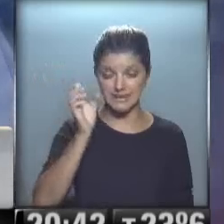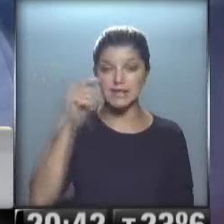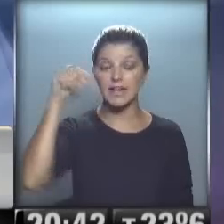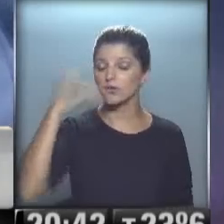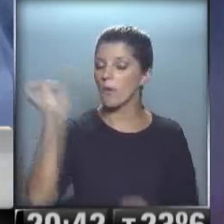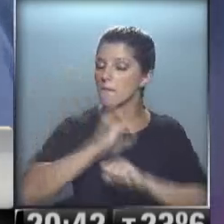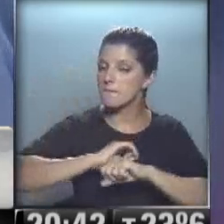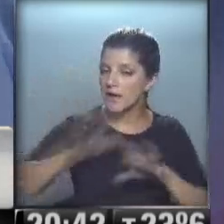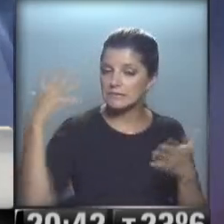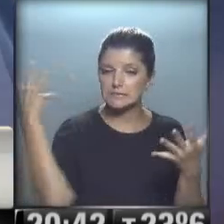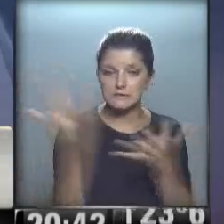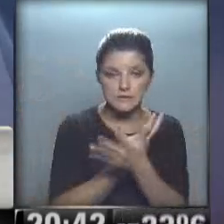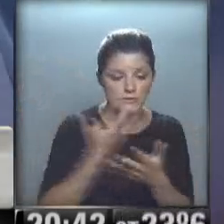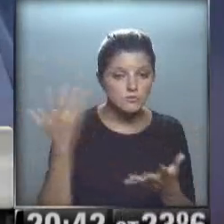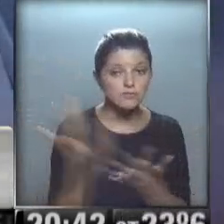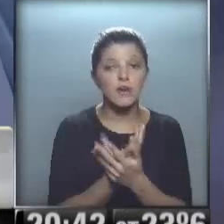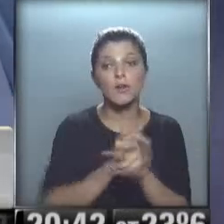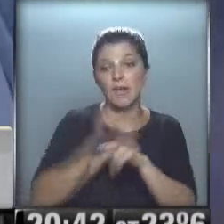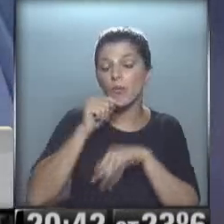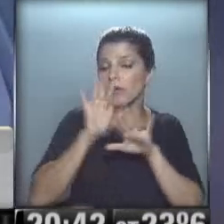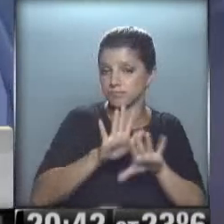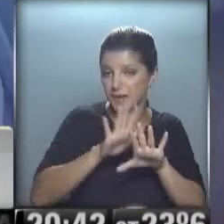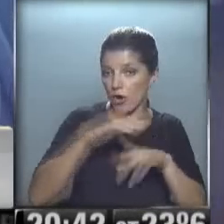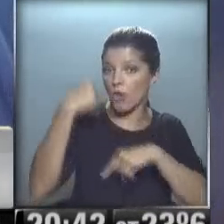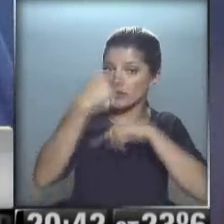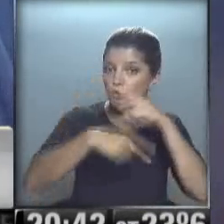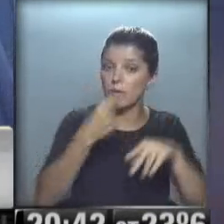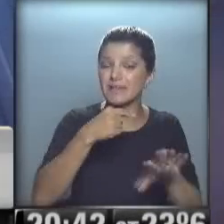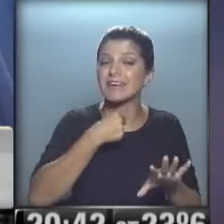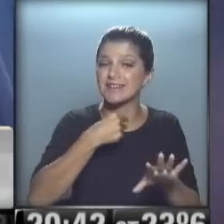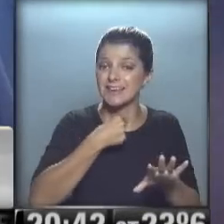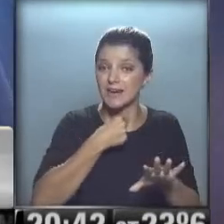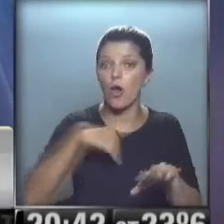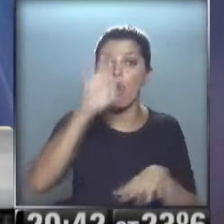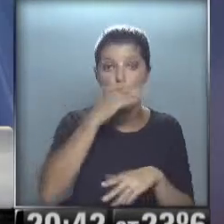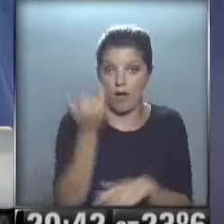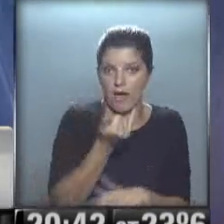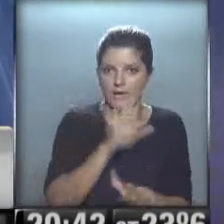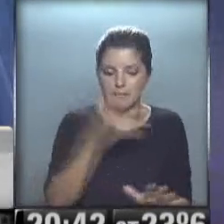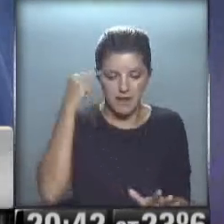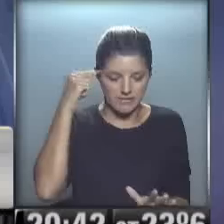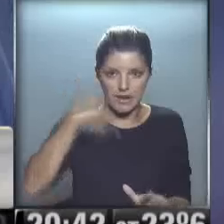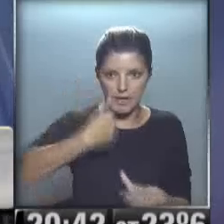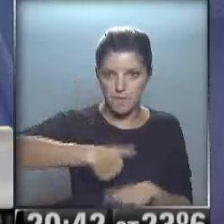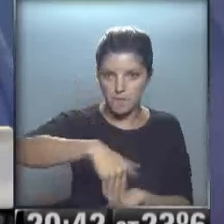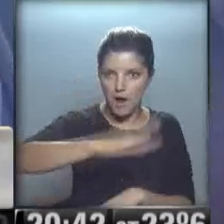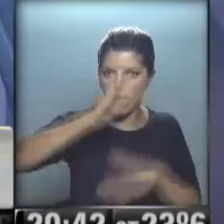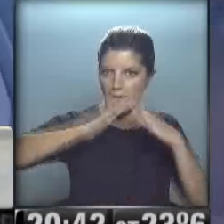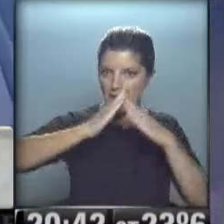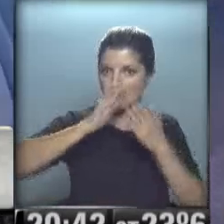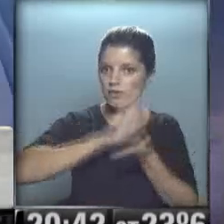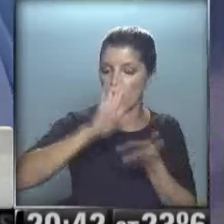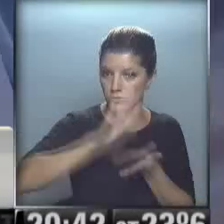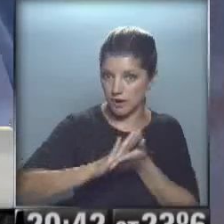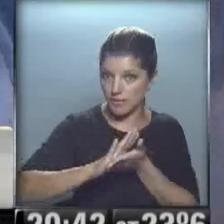peor parte, que son muchos de los cuales no se quieren ir porque quieren o tienen la esperanza de volver a ocupar el mismo